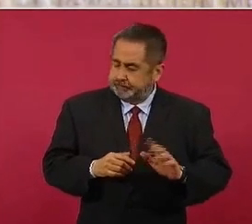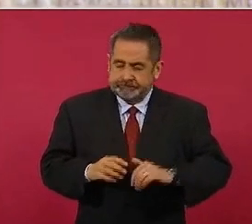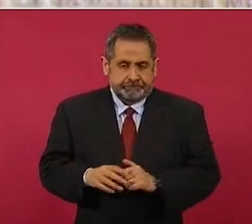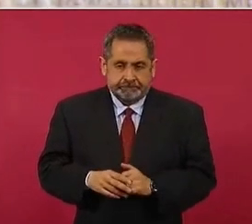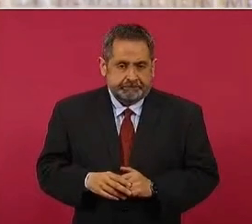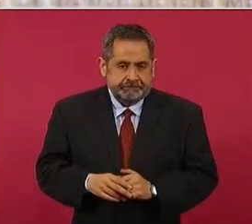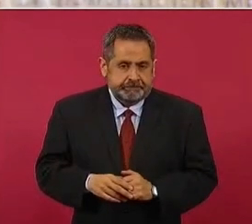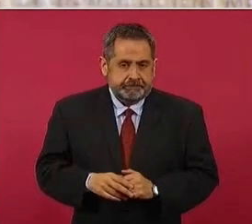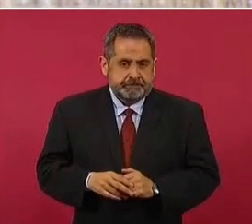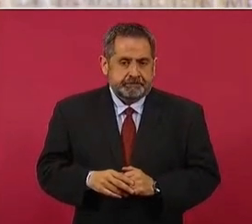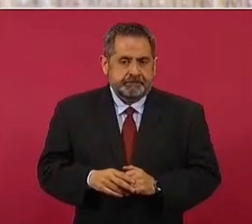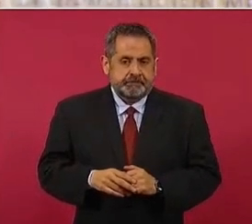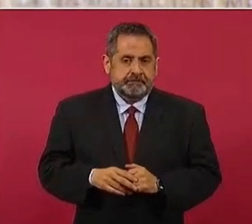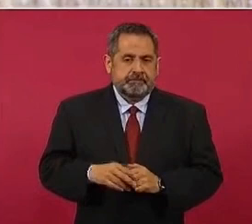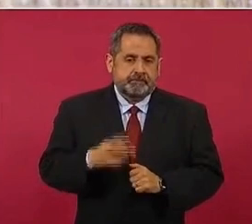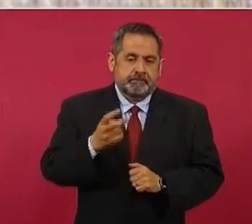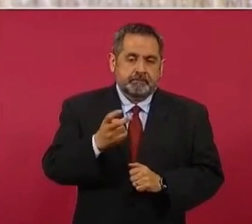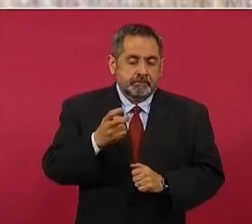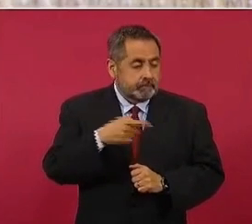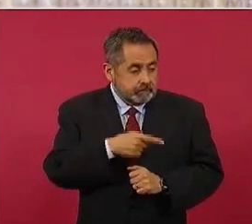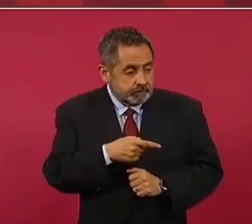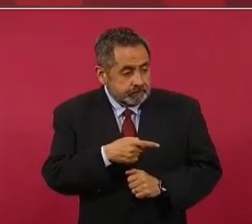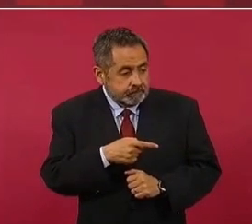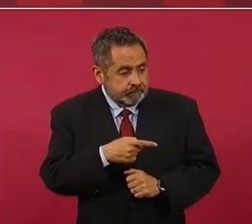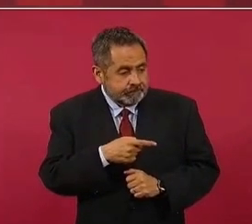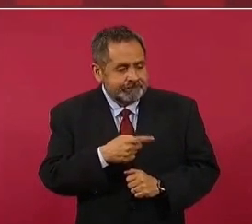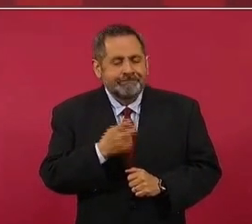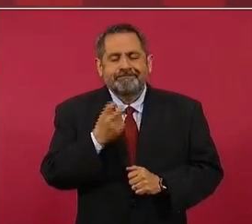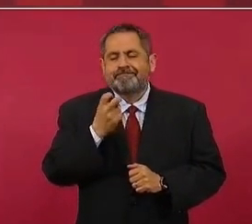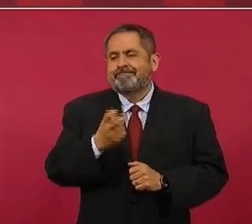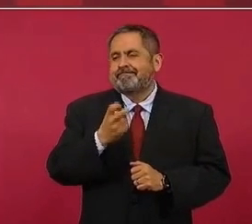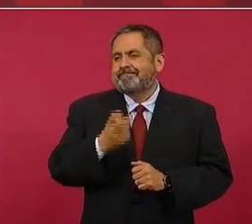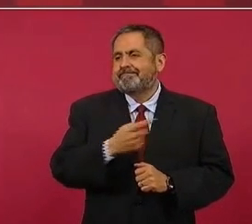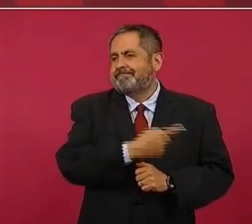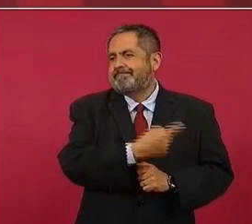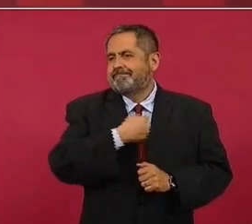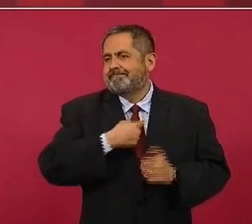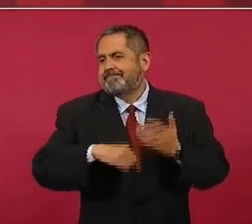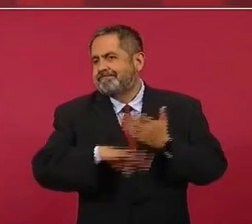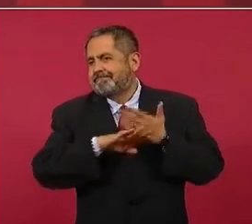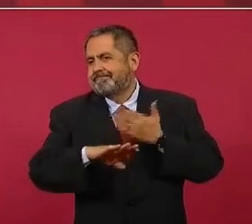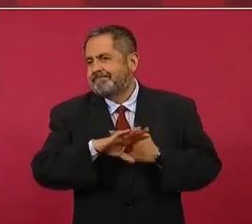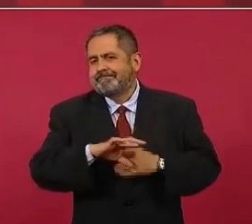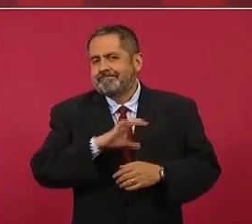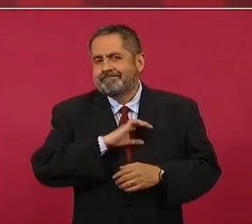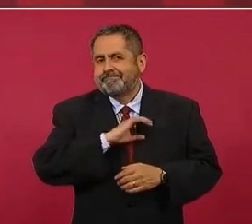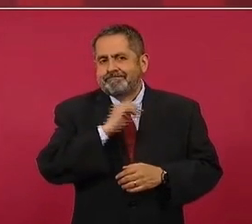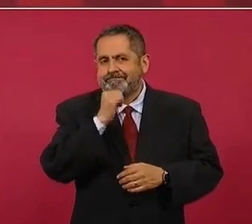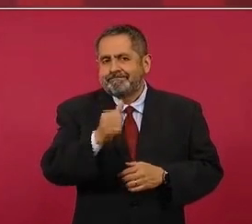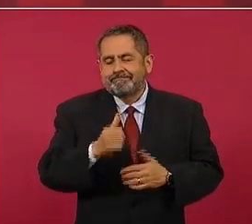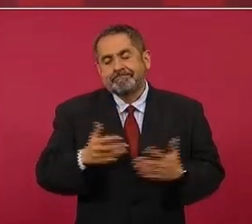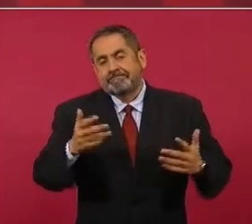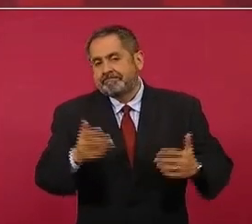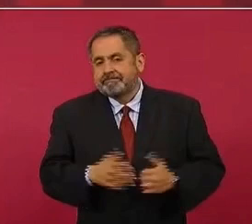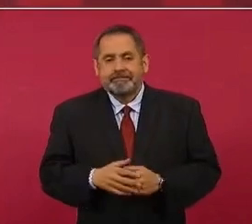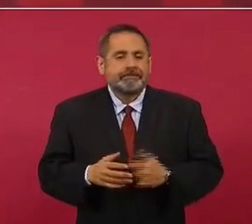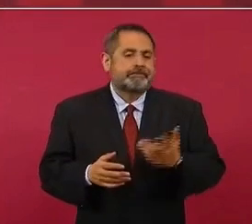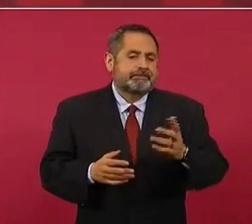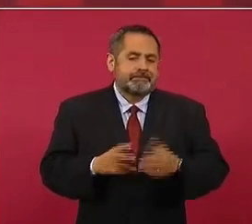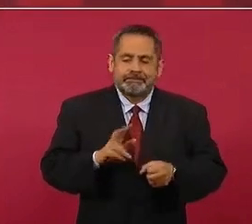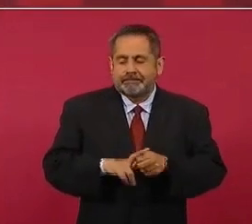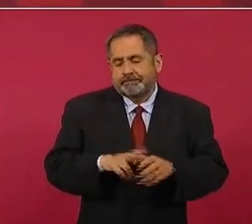pues es normal que no nos quieran, pero también que eso